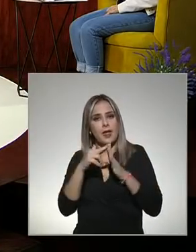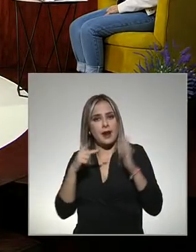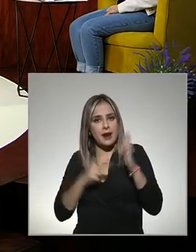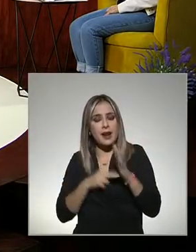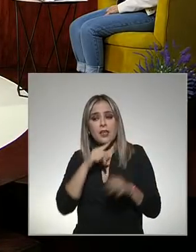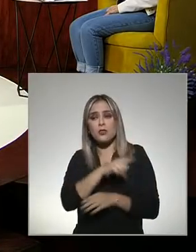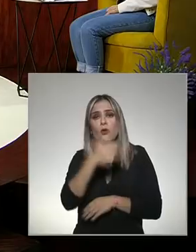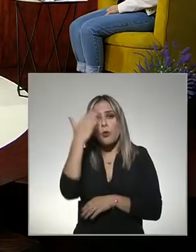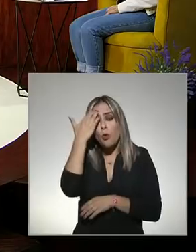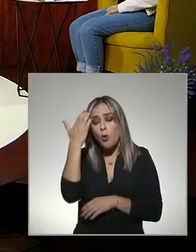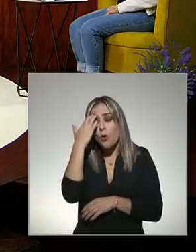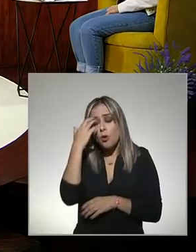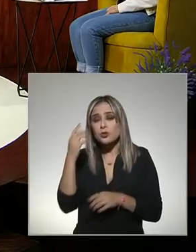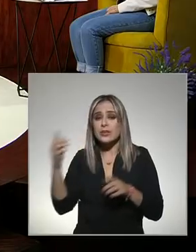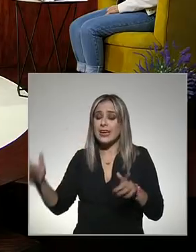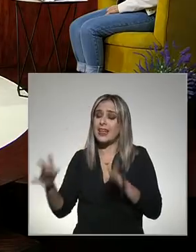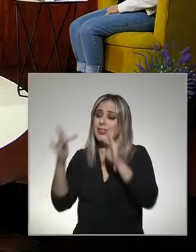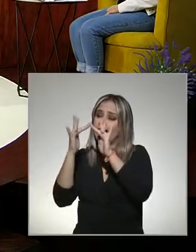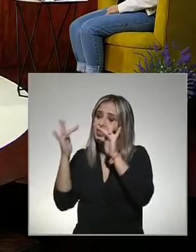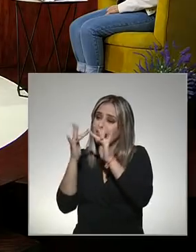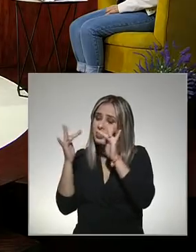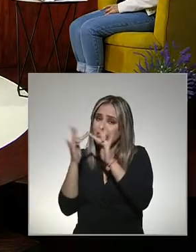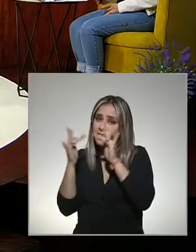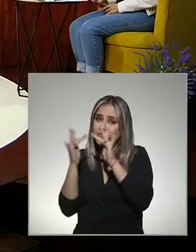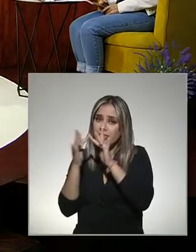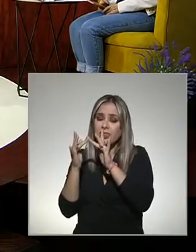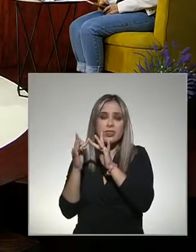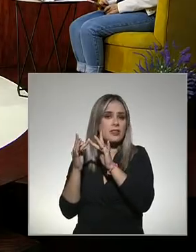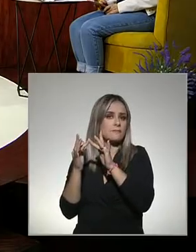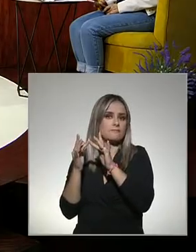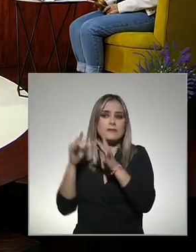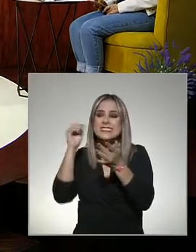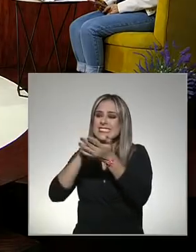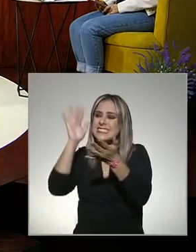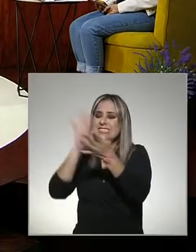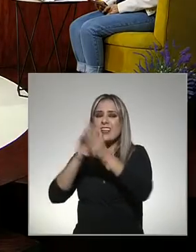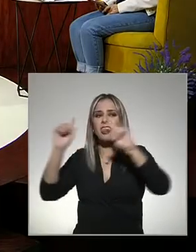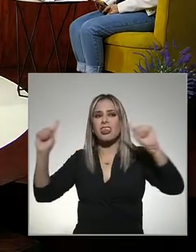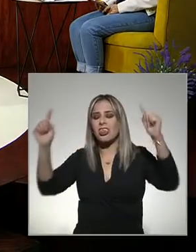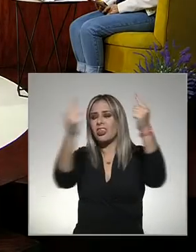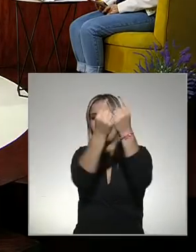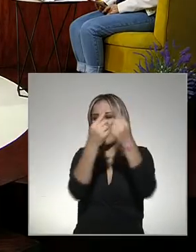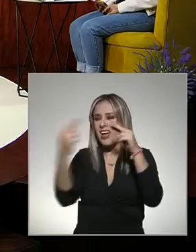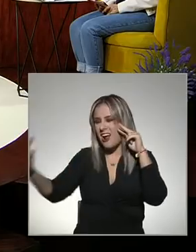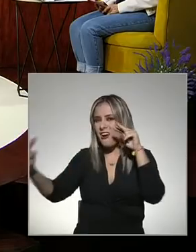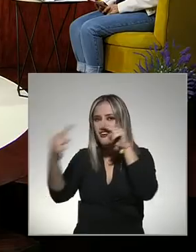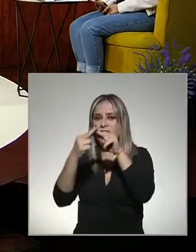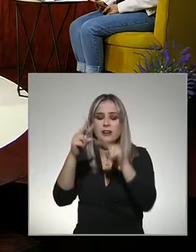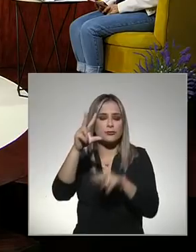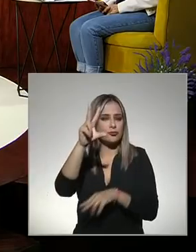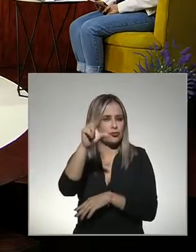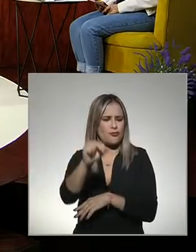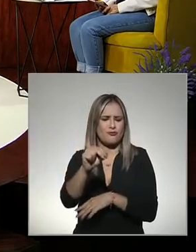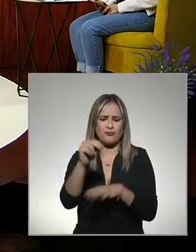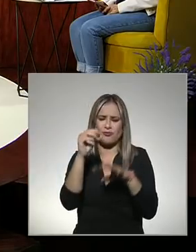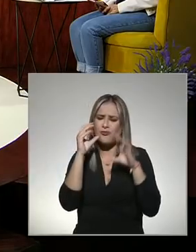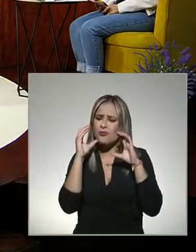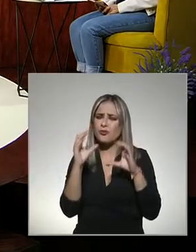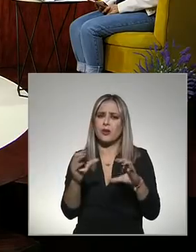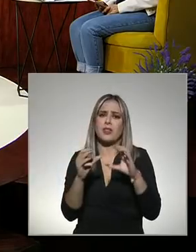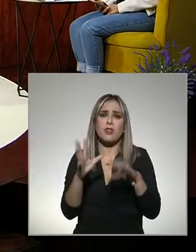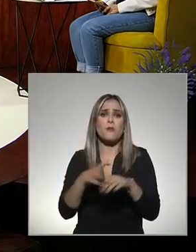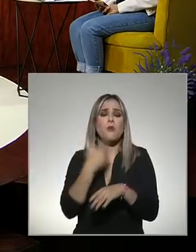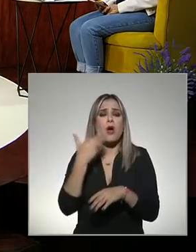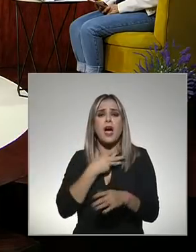que conociste en línea en el mundo real. Ah, no puedes citarte con alguien afuera. Hay una infinidad de situaciones de casos